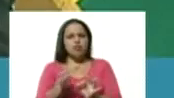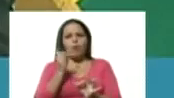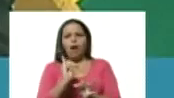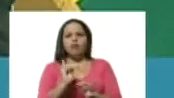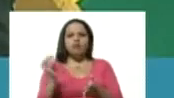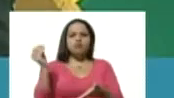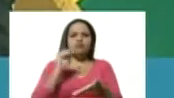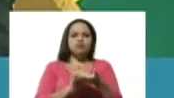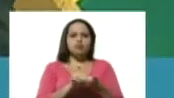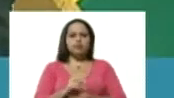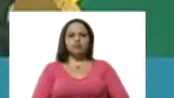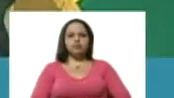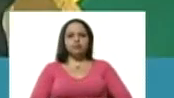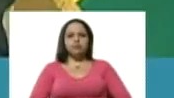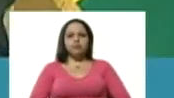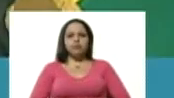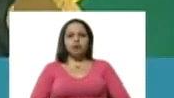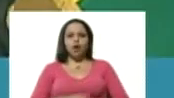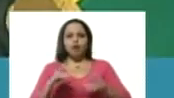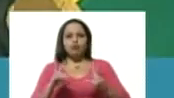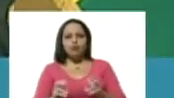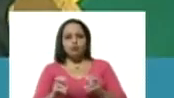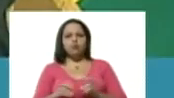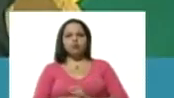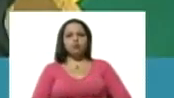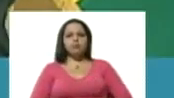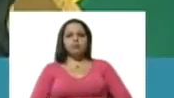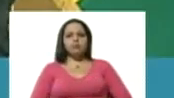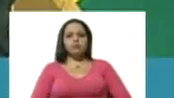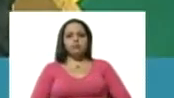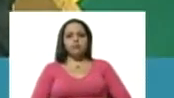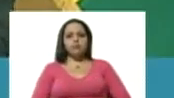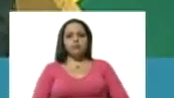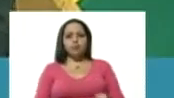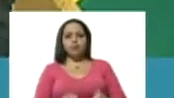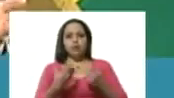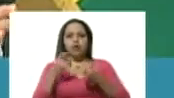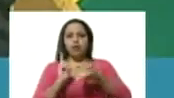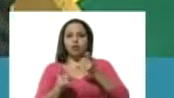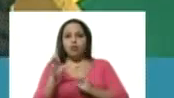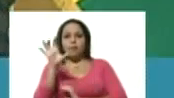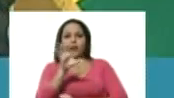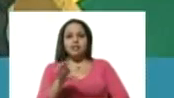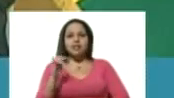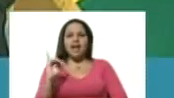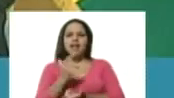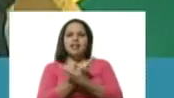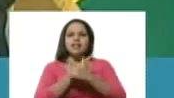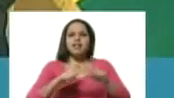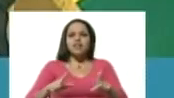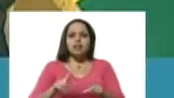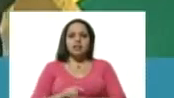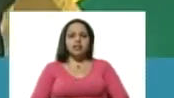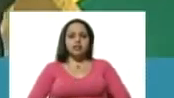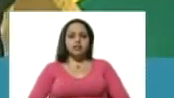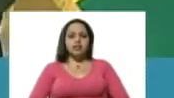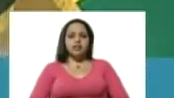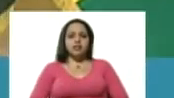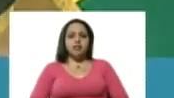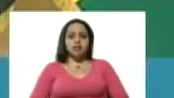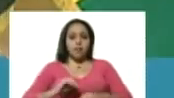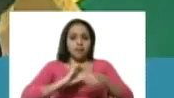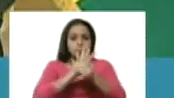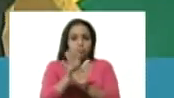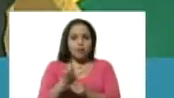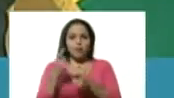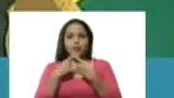a generarse nuevos casos. En algunos países del Caribe Oriental están libres del virus, afortunadamente, pero sin embargo hay